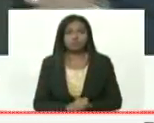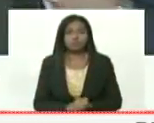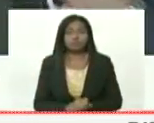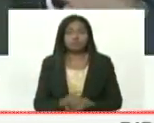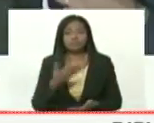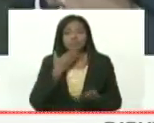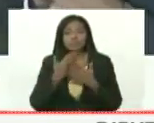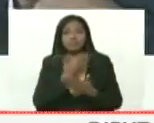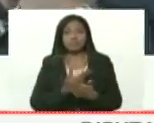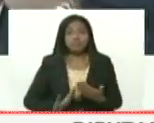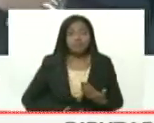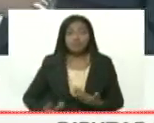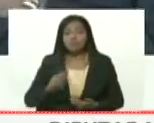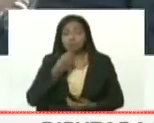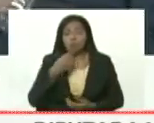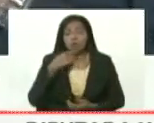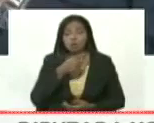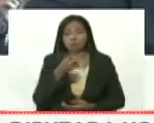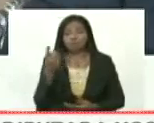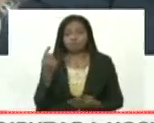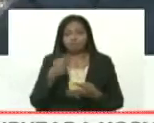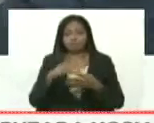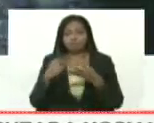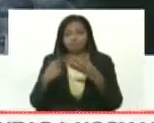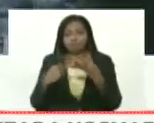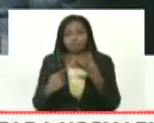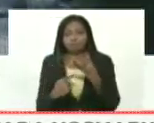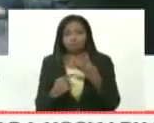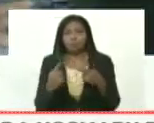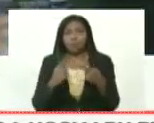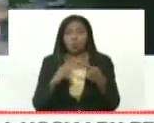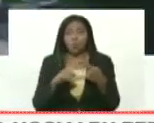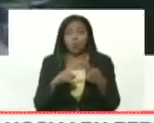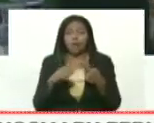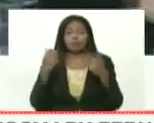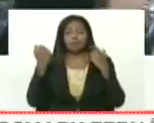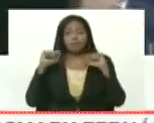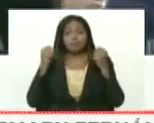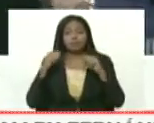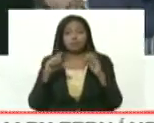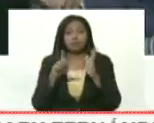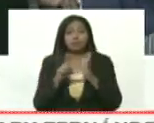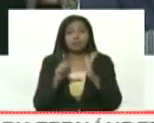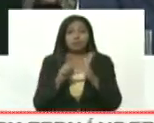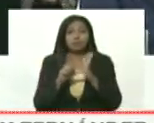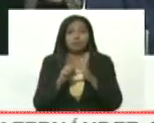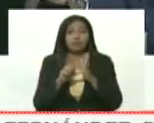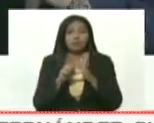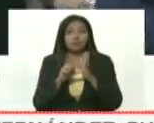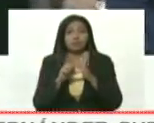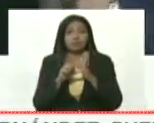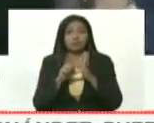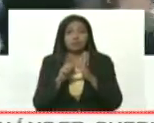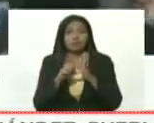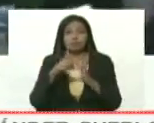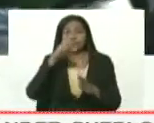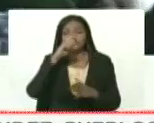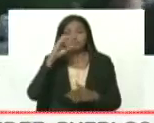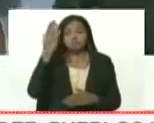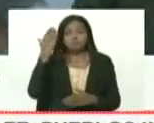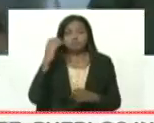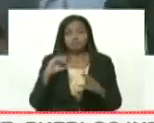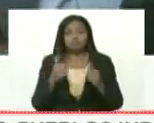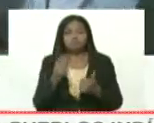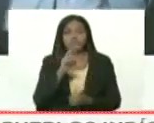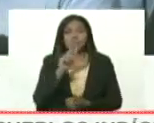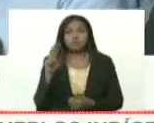Gracias, presidente. Bueno, aquí hay varias etapas. Primero, hay una etapa de preparación de los liceos, presidente. El año pasado empezamos con